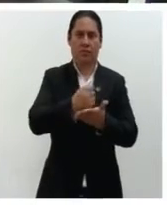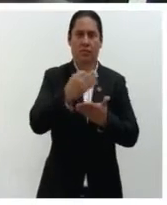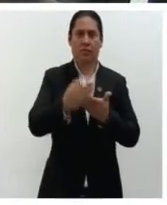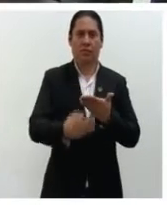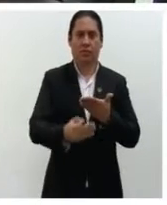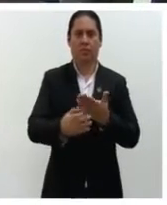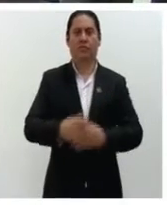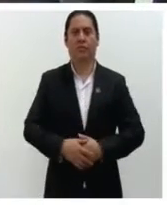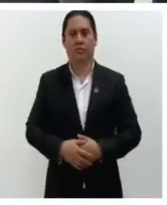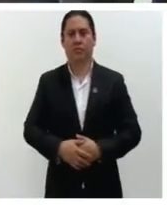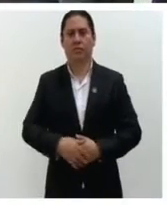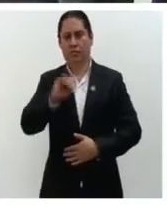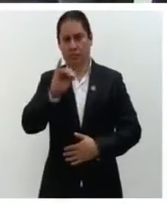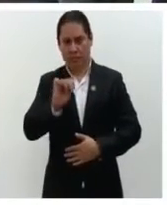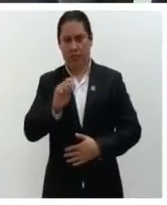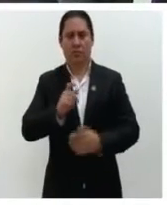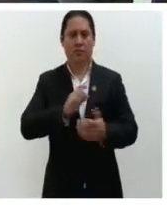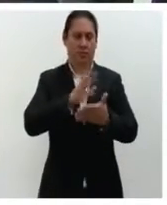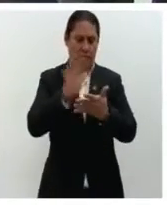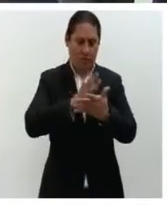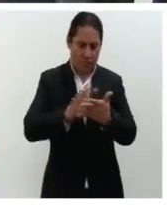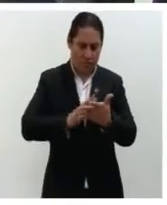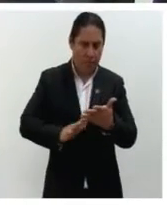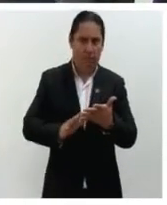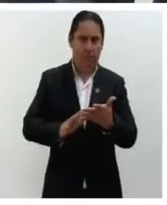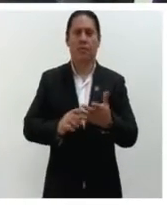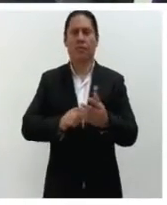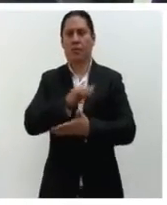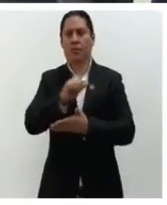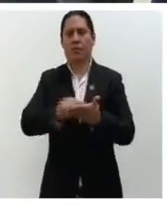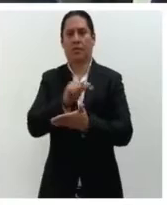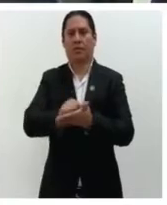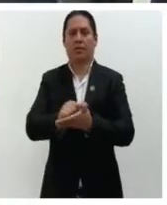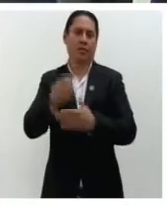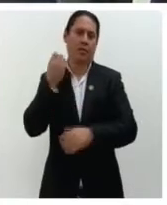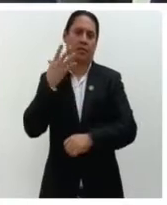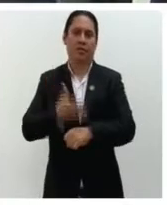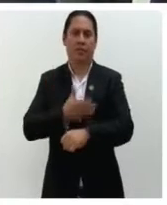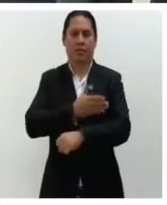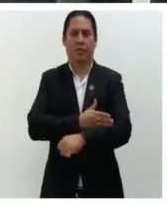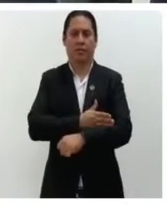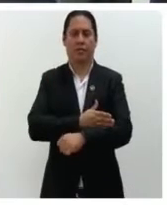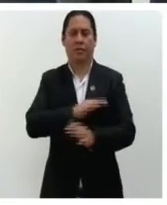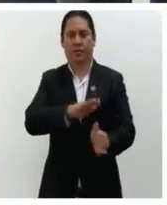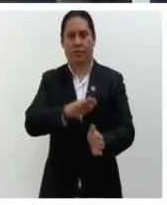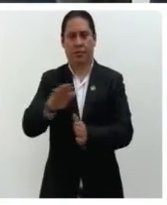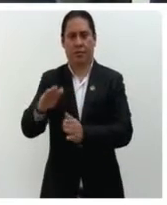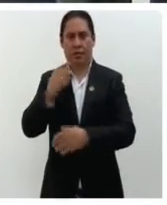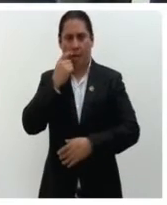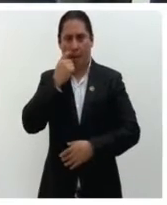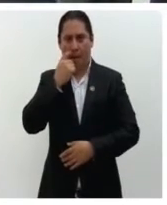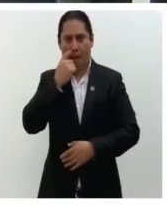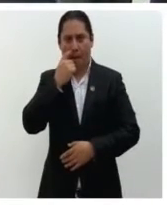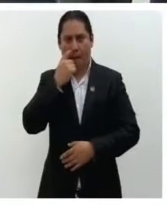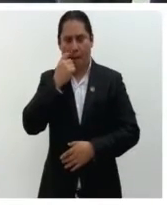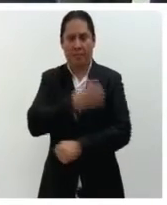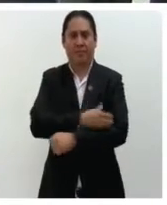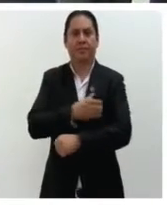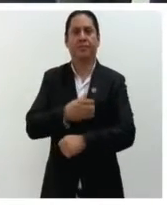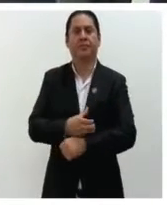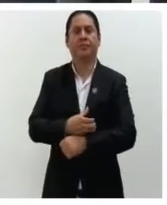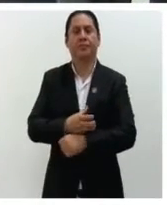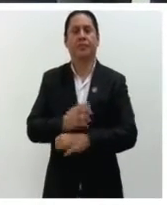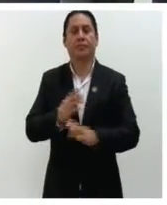por unanimidad. Se dispensa la lectura del acta de la sesión anterior. Compañeras y compañeros